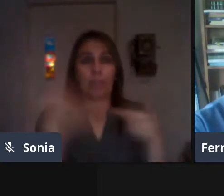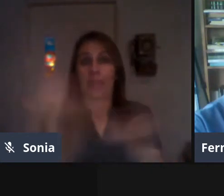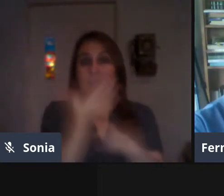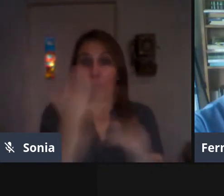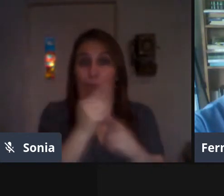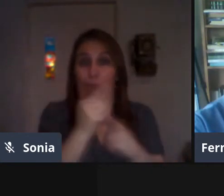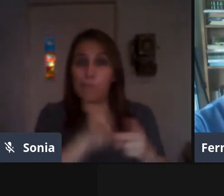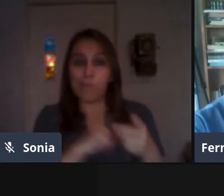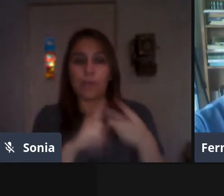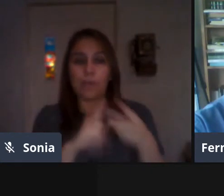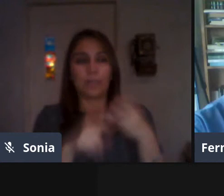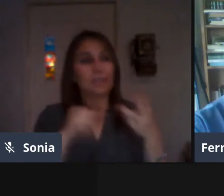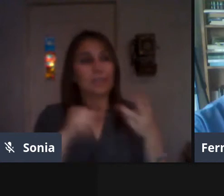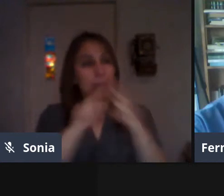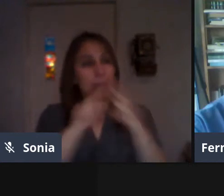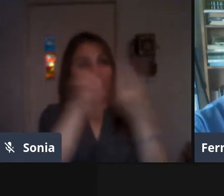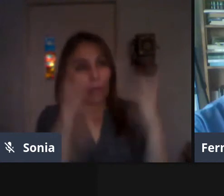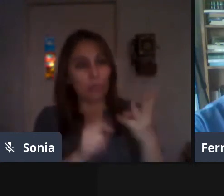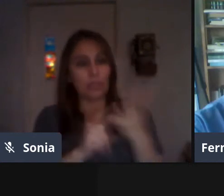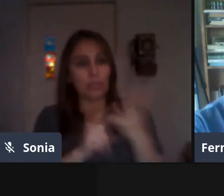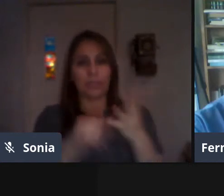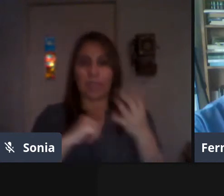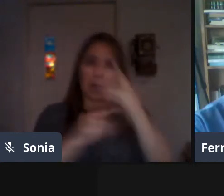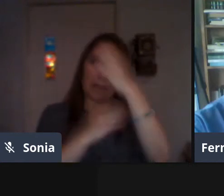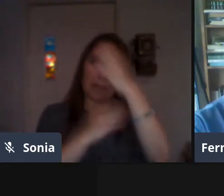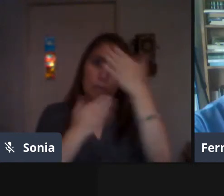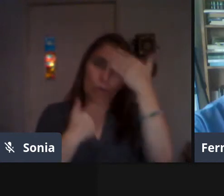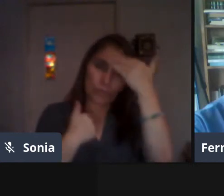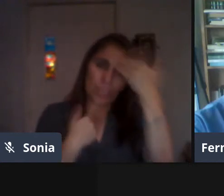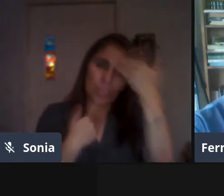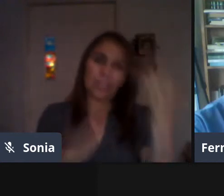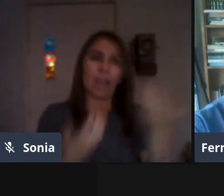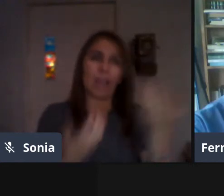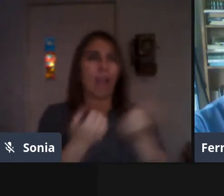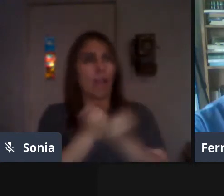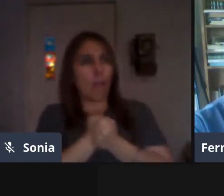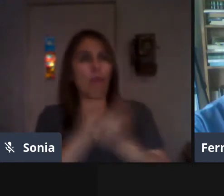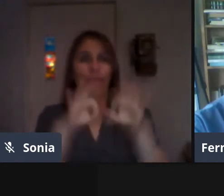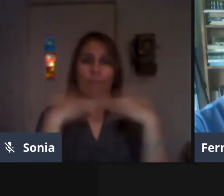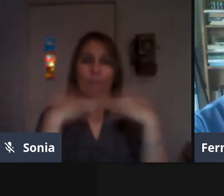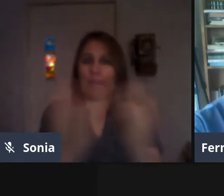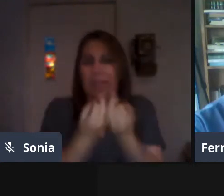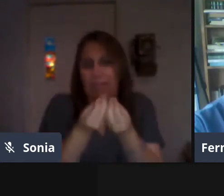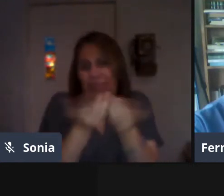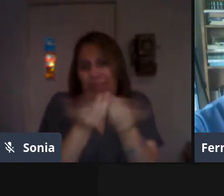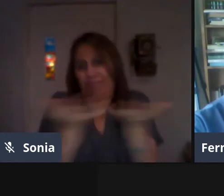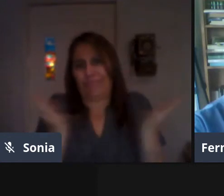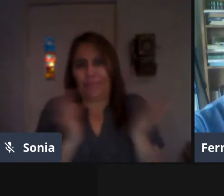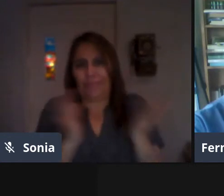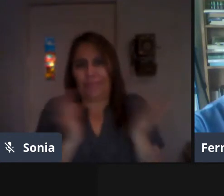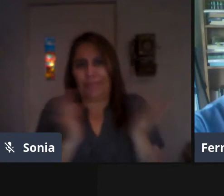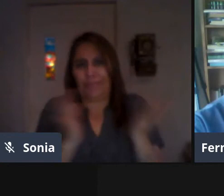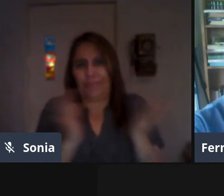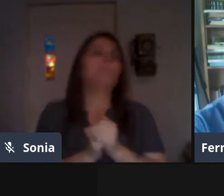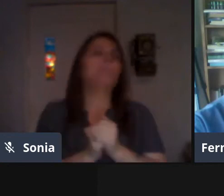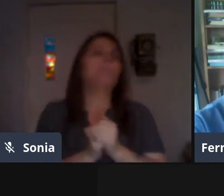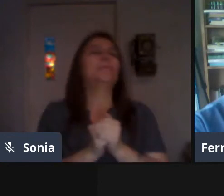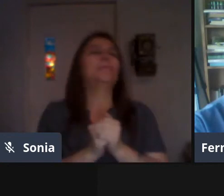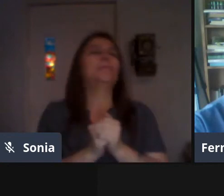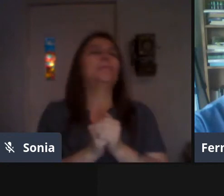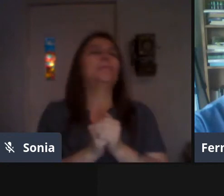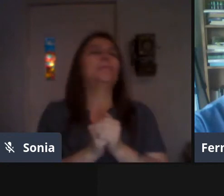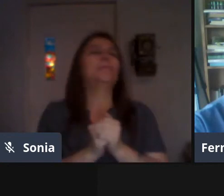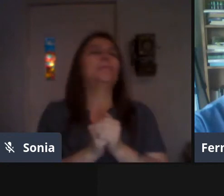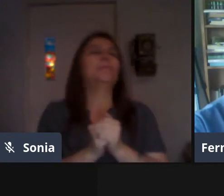conciencia con familia con amor es bueno que toda la humanidad desplegada entonces al permitirnos